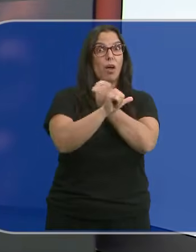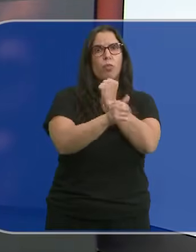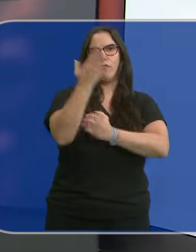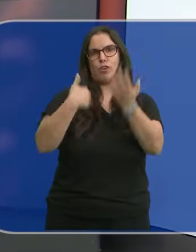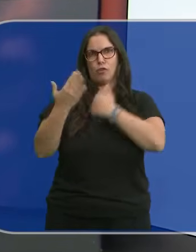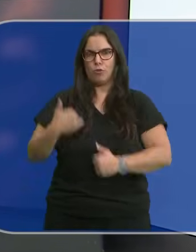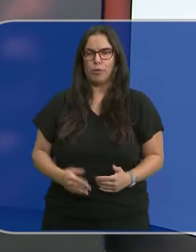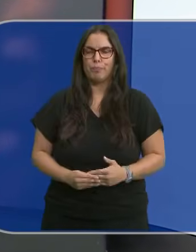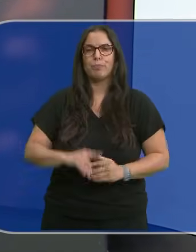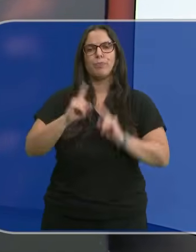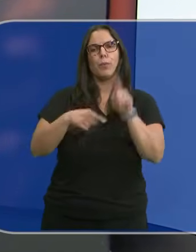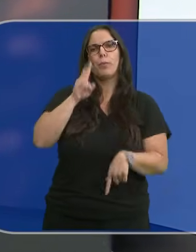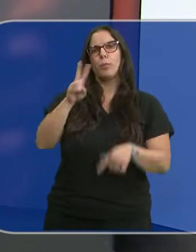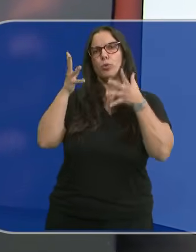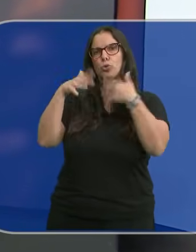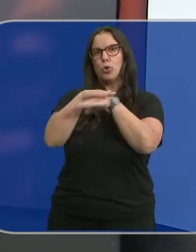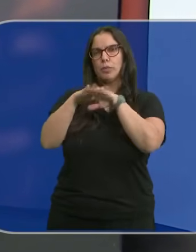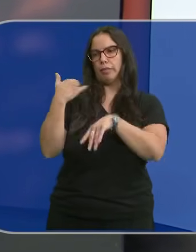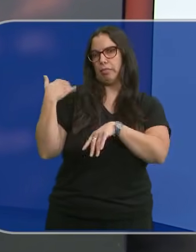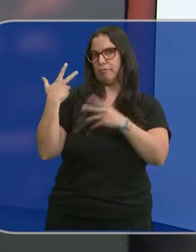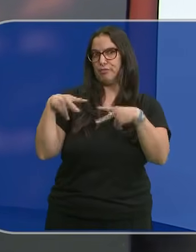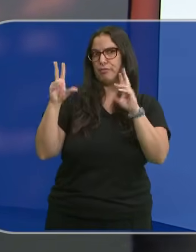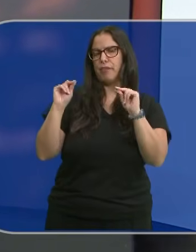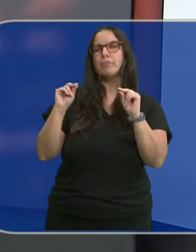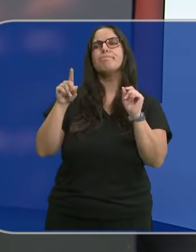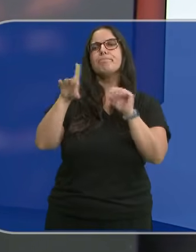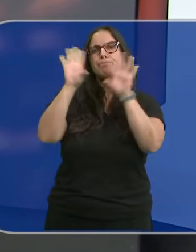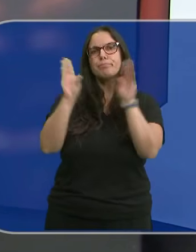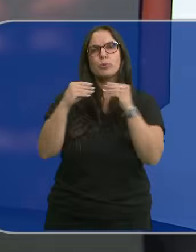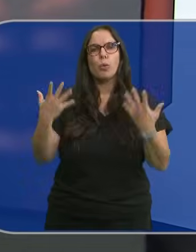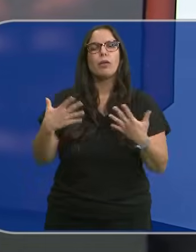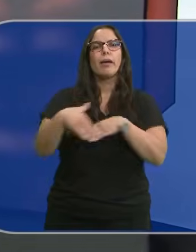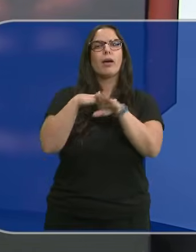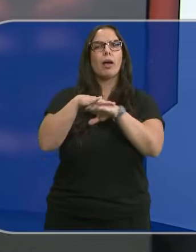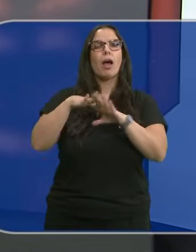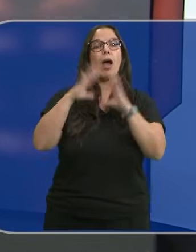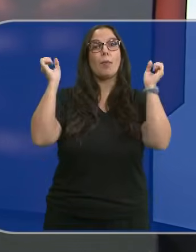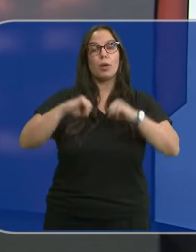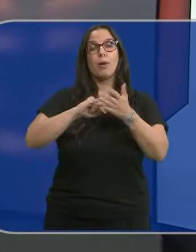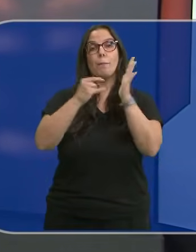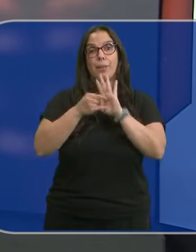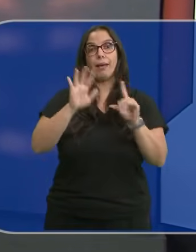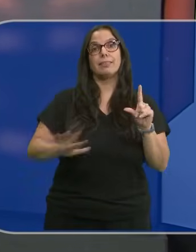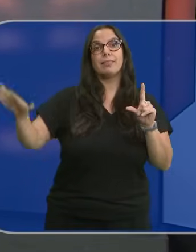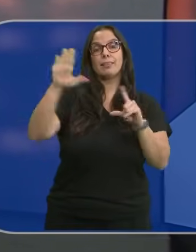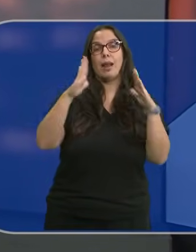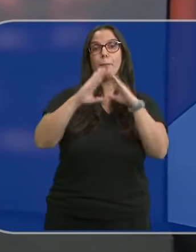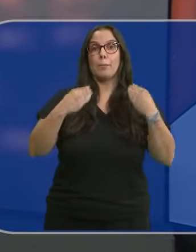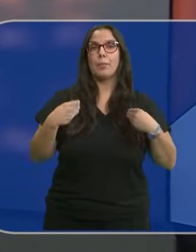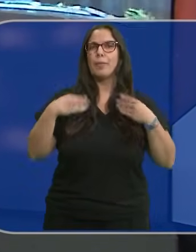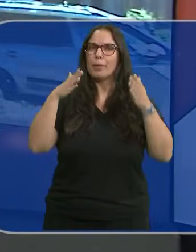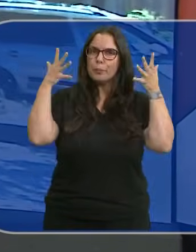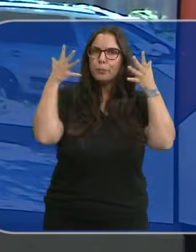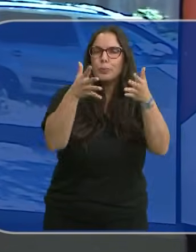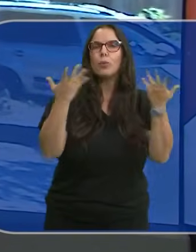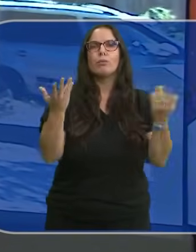Haremos parada en el Consejo de Ministros, que ha finalizado hace unos minutos. El Ejecutivo ha aprobado precisamente el Plan Estatal de Vivienda, pero poniendo el